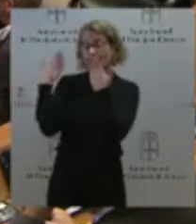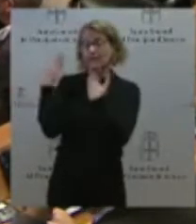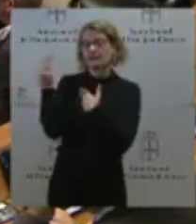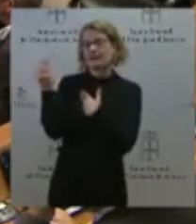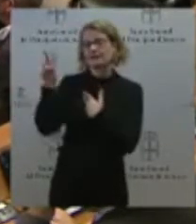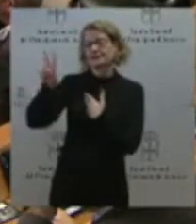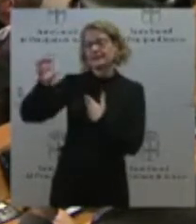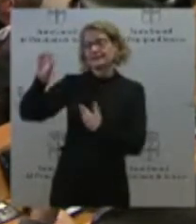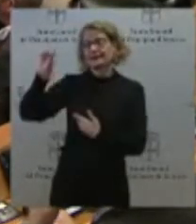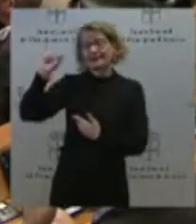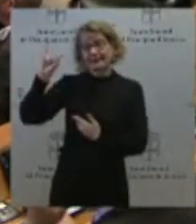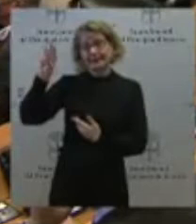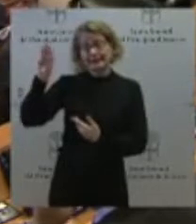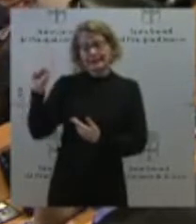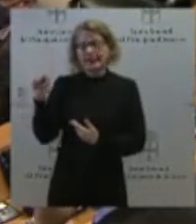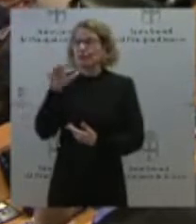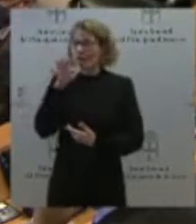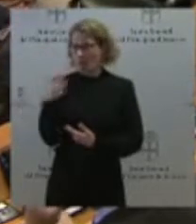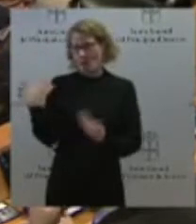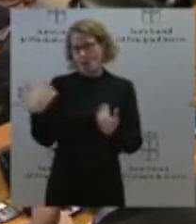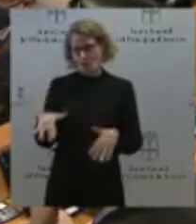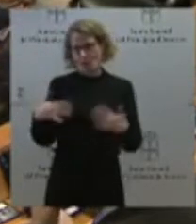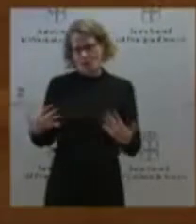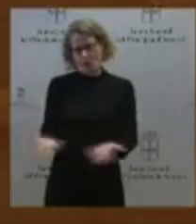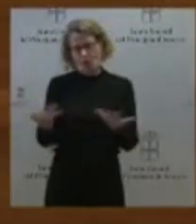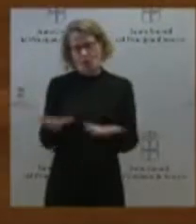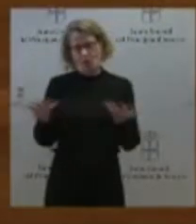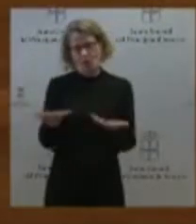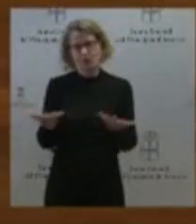del debate. Me ha gustado mucho su intervención.